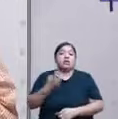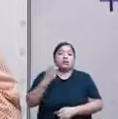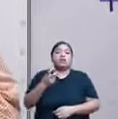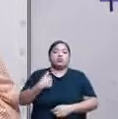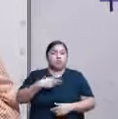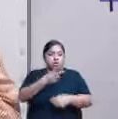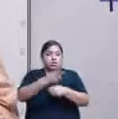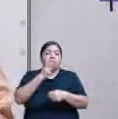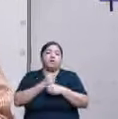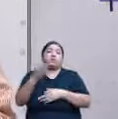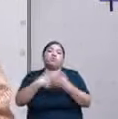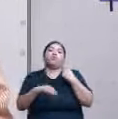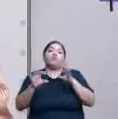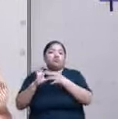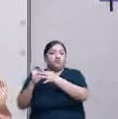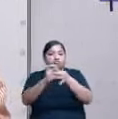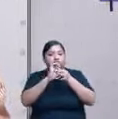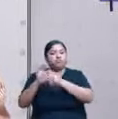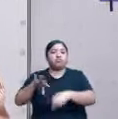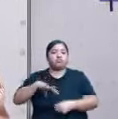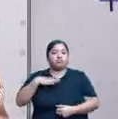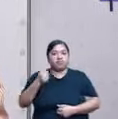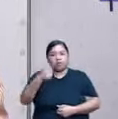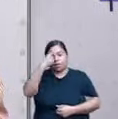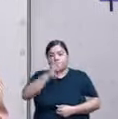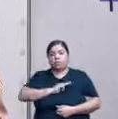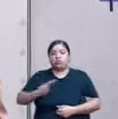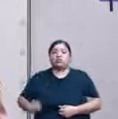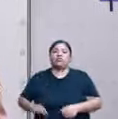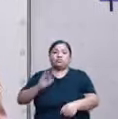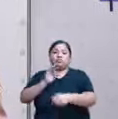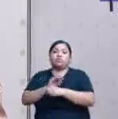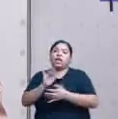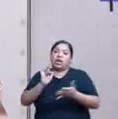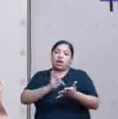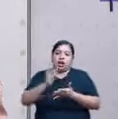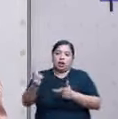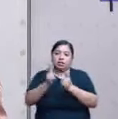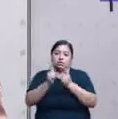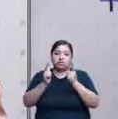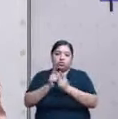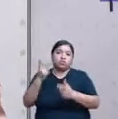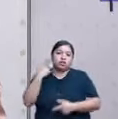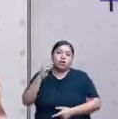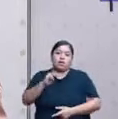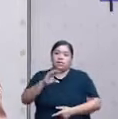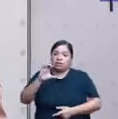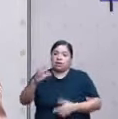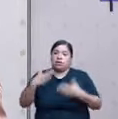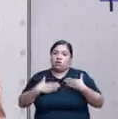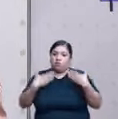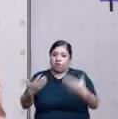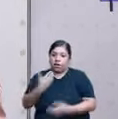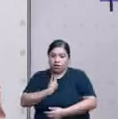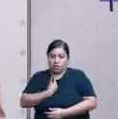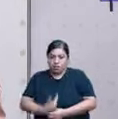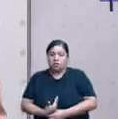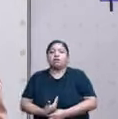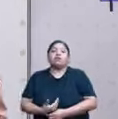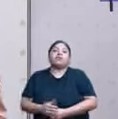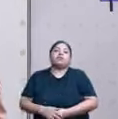unidad por el bien de nuestro municipio. Aprovecho para agradecer al Partido Movimiento Ciudadano la confianza que me dio. Gracias por